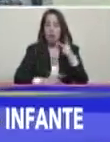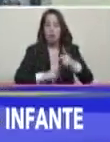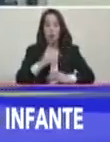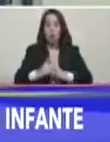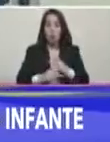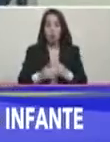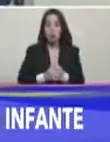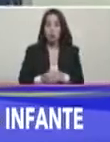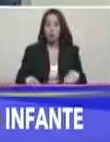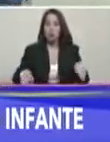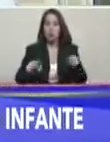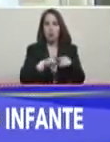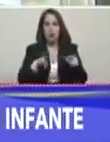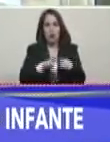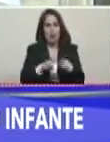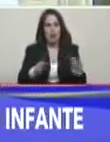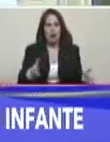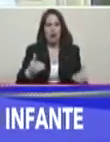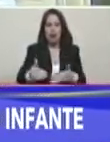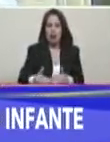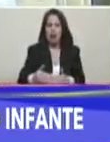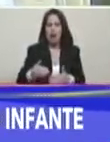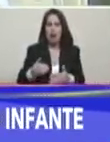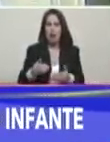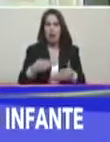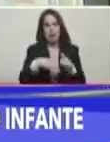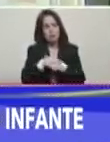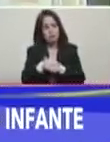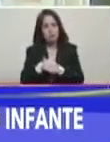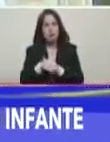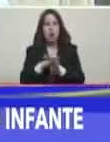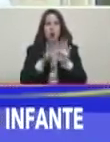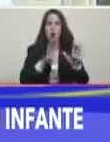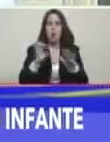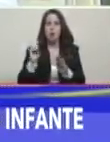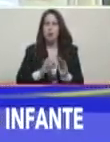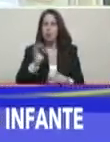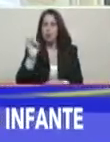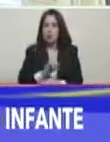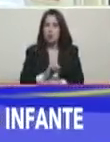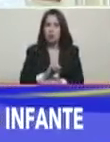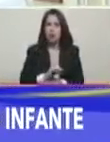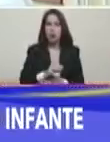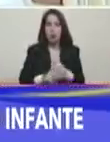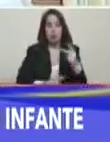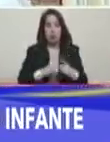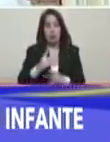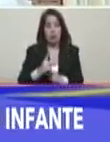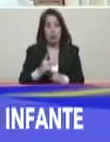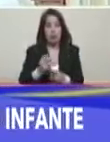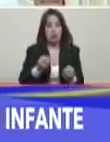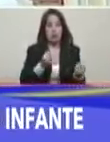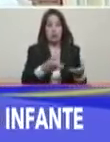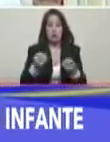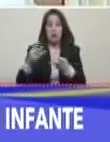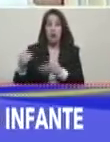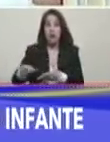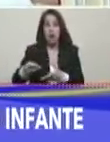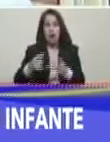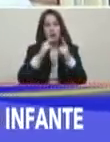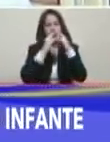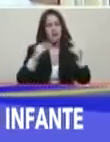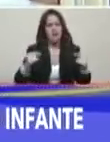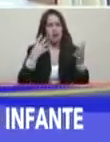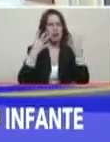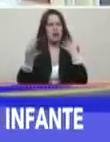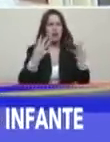a resguardar en las cavas de almacenamiento y de ellos el 90% de la producción de esta planta son distribuidos en las ferias del campo soberano,